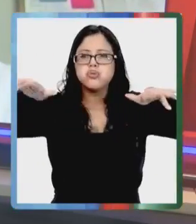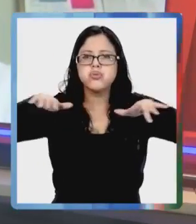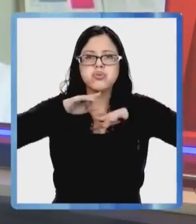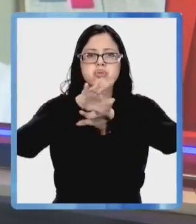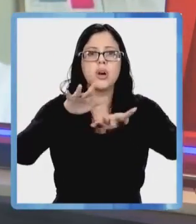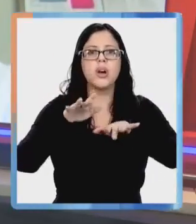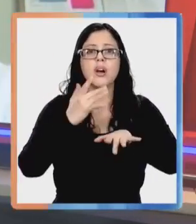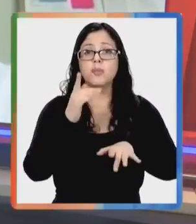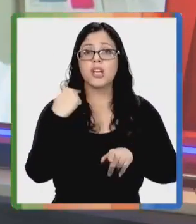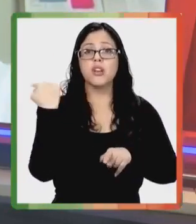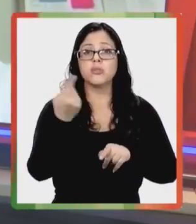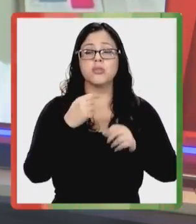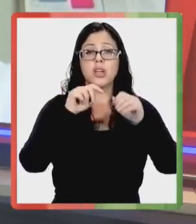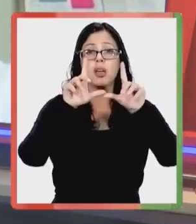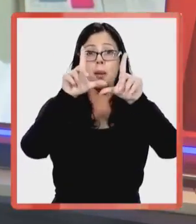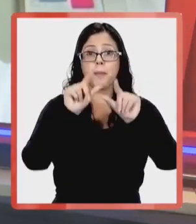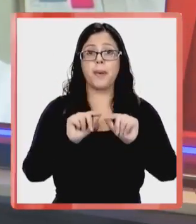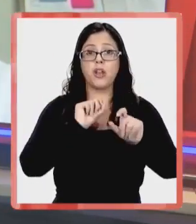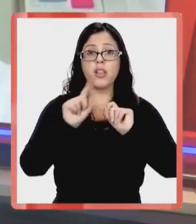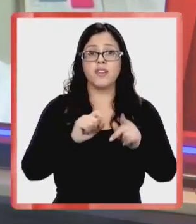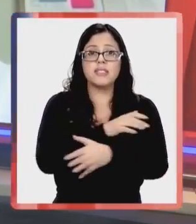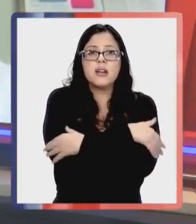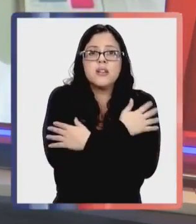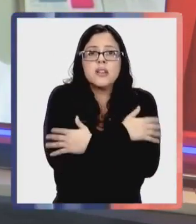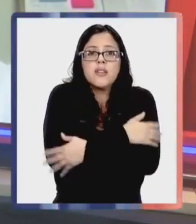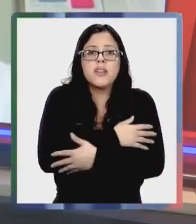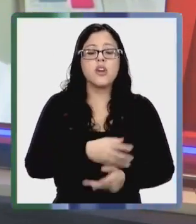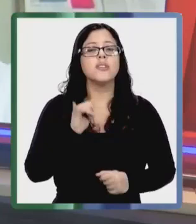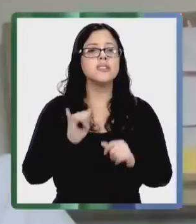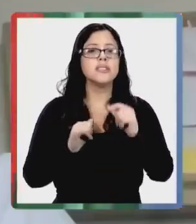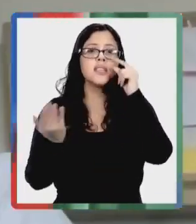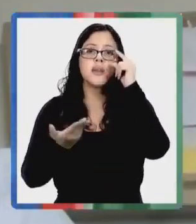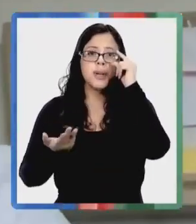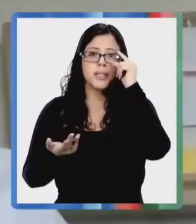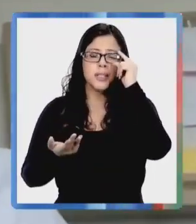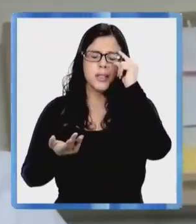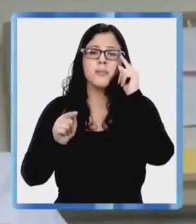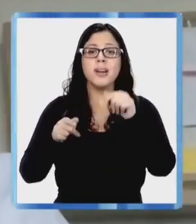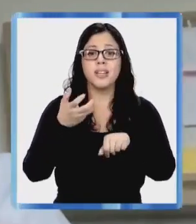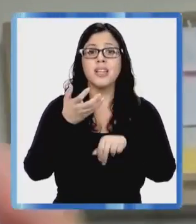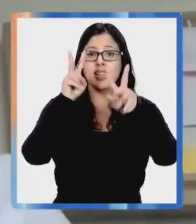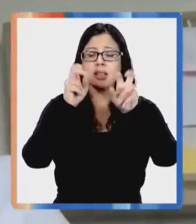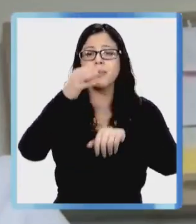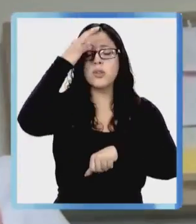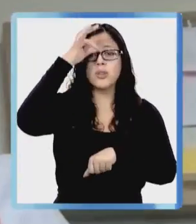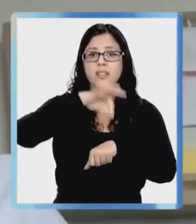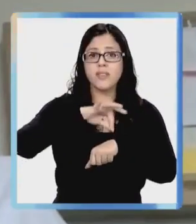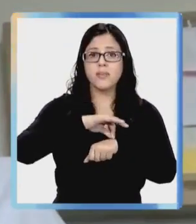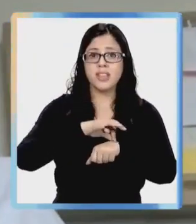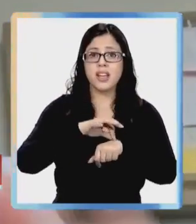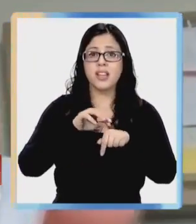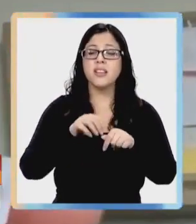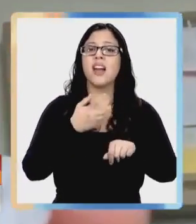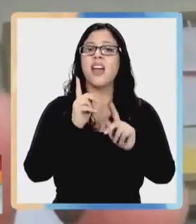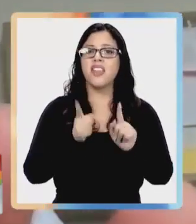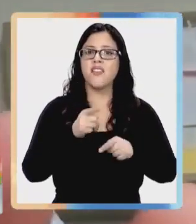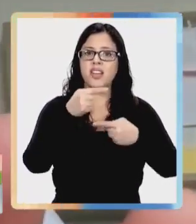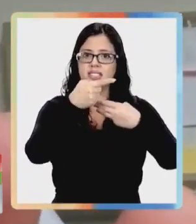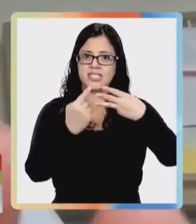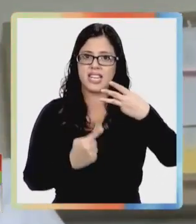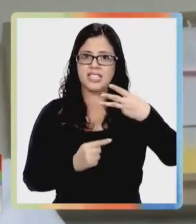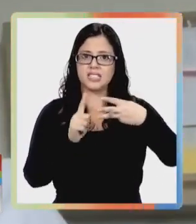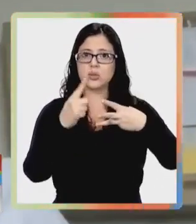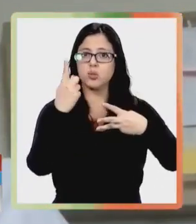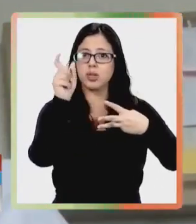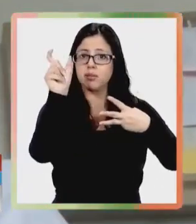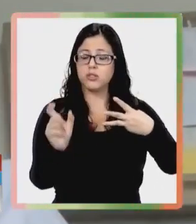vuelta a propósito de que nosotros bajamos las defensas o la protección cuando tenemos frío. Claro, lo que pasa es que para que exista una enfermedad deben existir 3